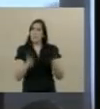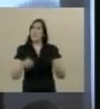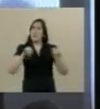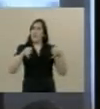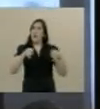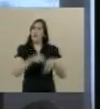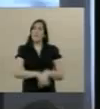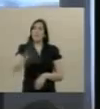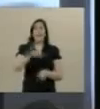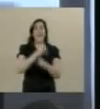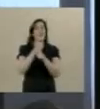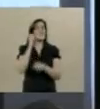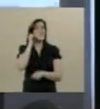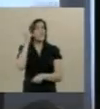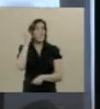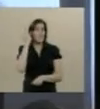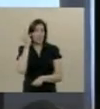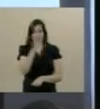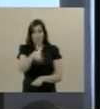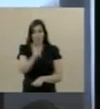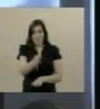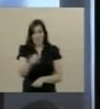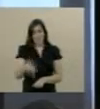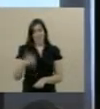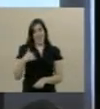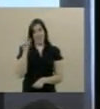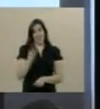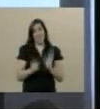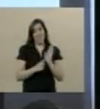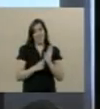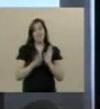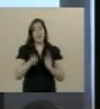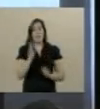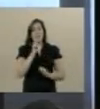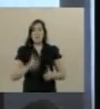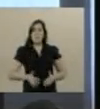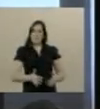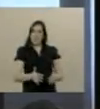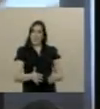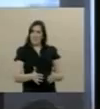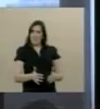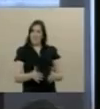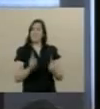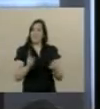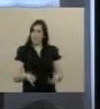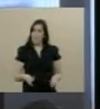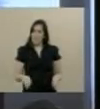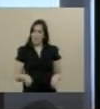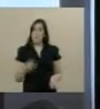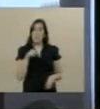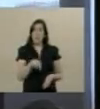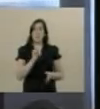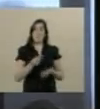porque saben que es hasta los 18 años de edad de nuestro país y también de embarazadas, se incluye, porque también esto es